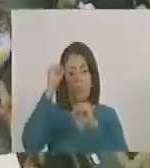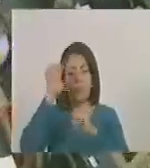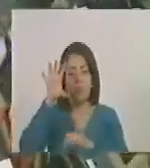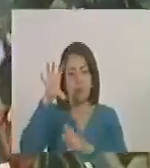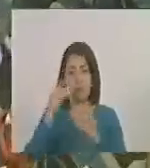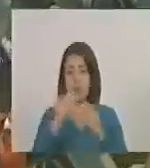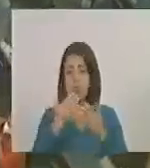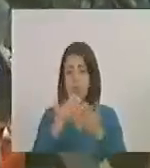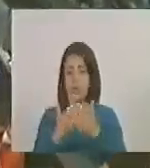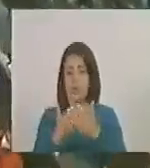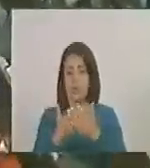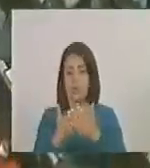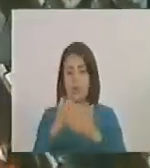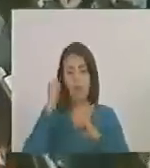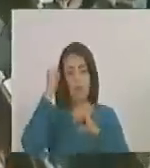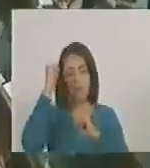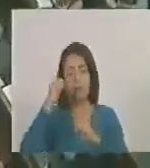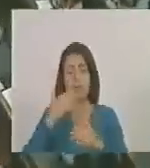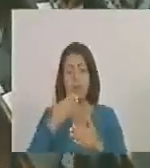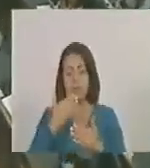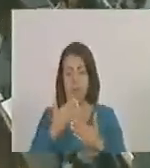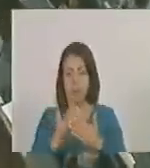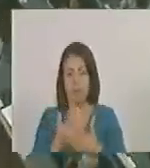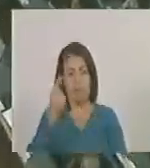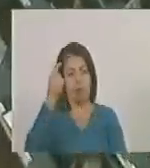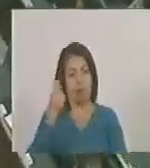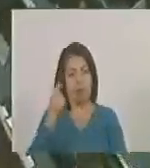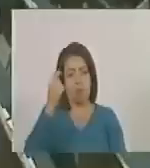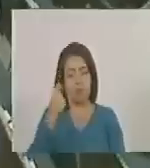muchas gracias. Gracias, diputada.